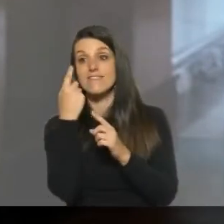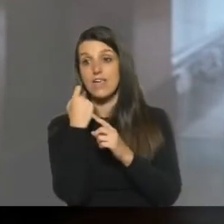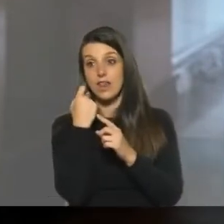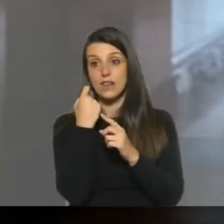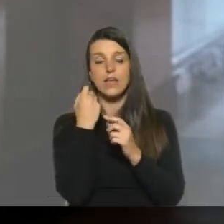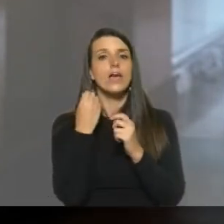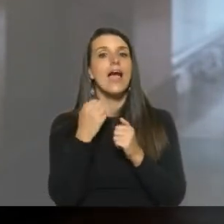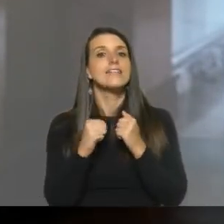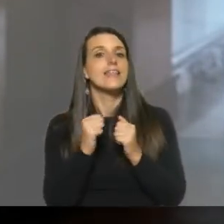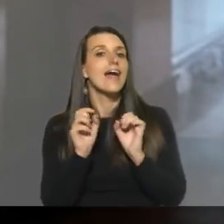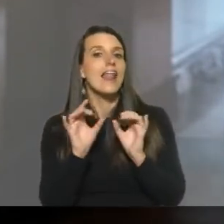y con la ansiedad natural de los clientes